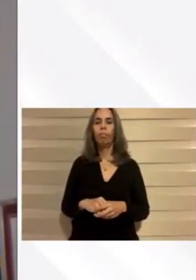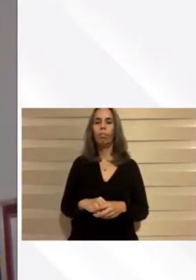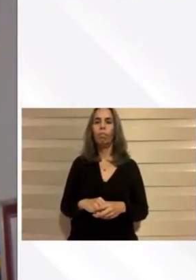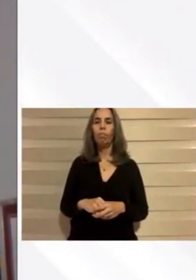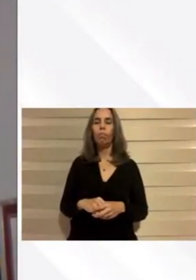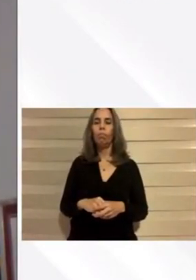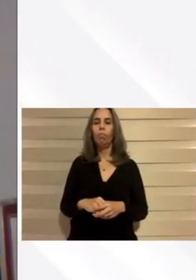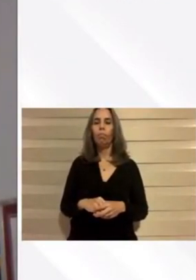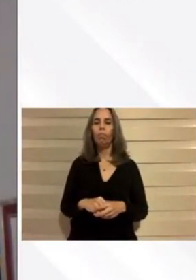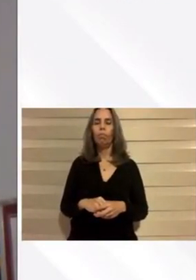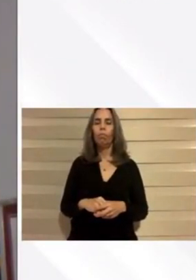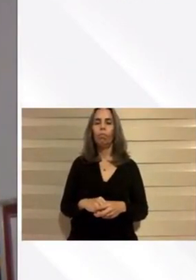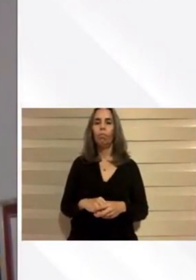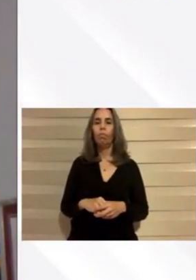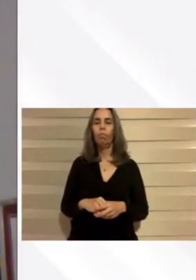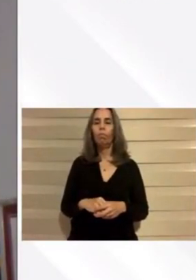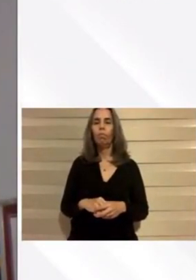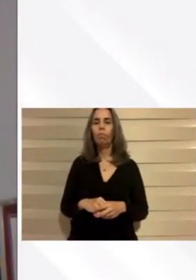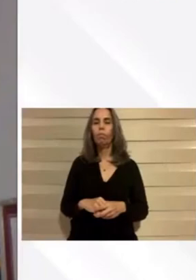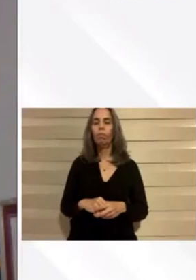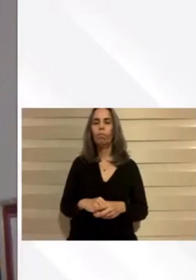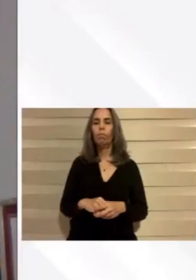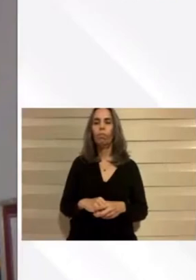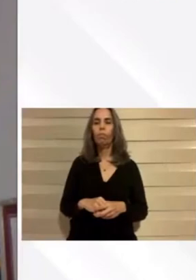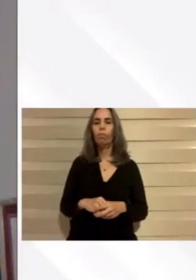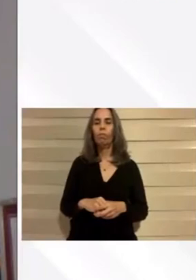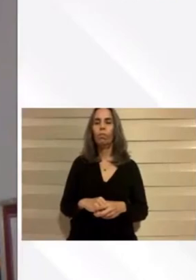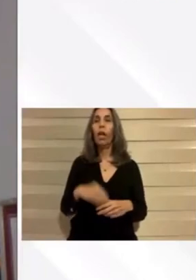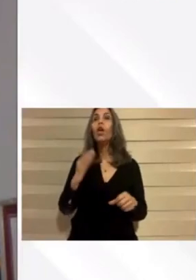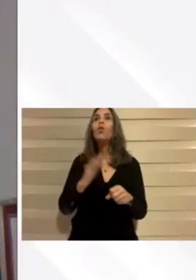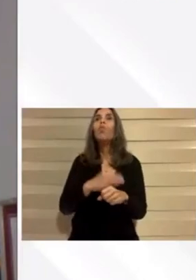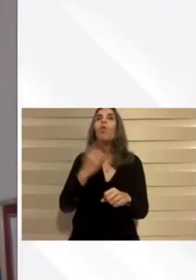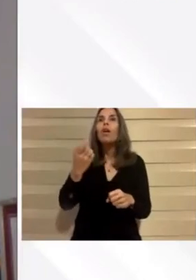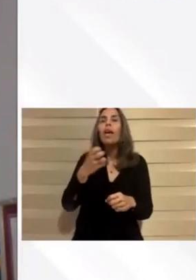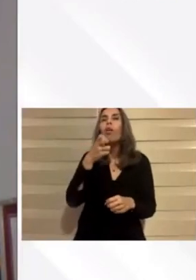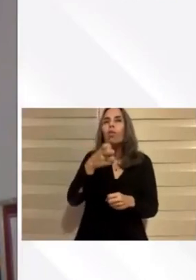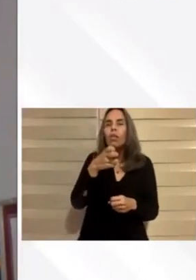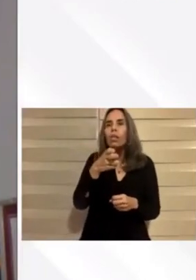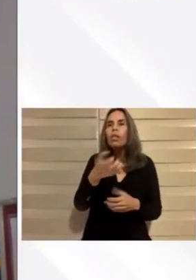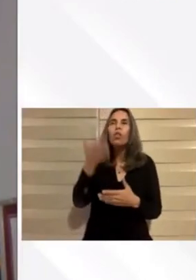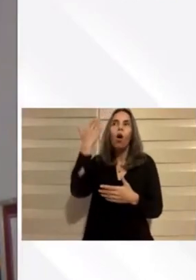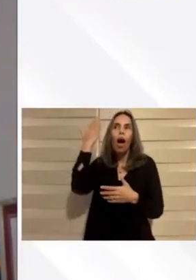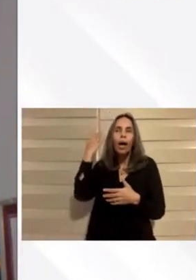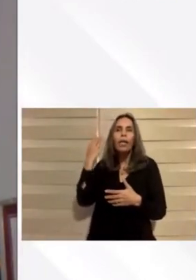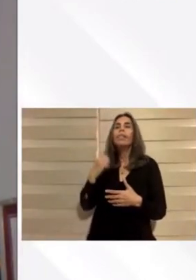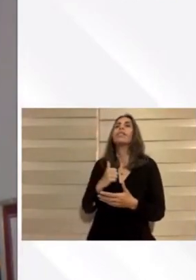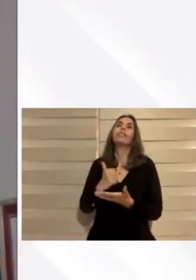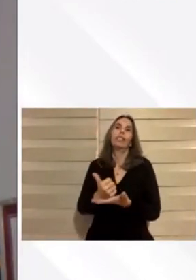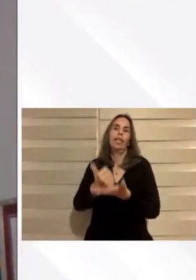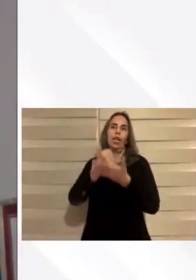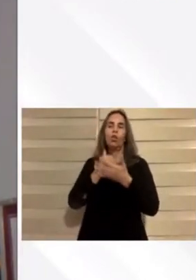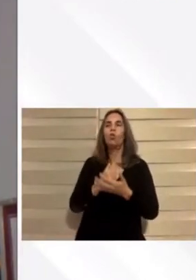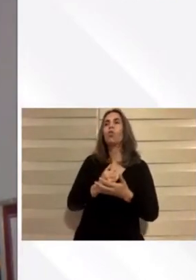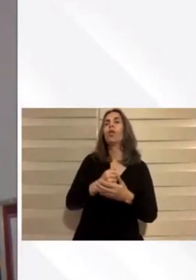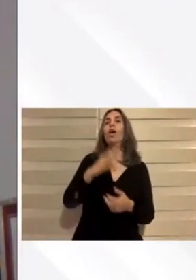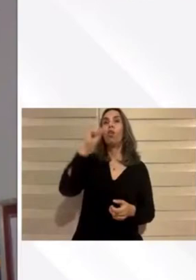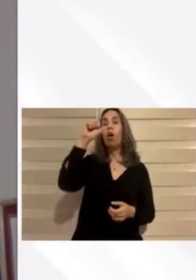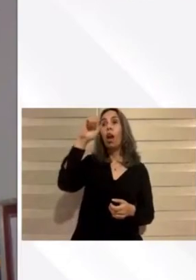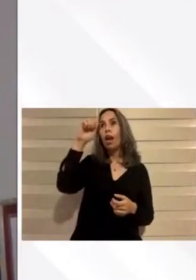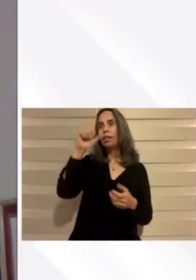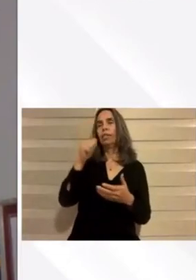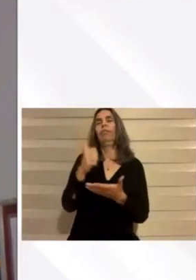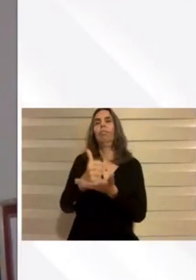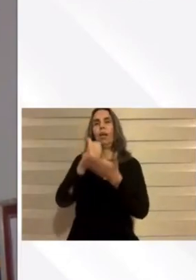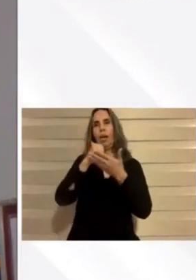porque pues esto naturalmente ha salido bien gracias a la ayuda de la Secretaría de Educación Pública, y con orgullo lo